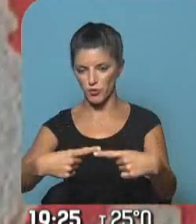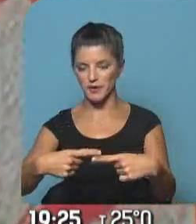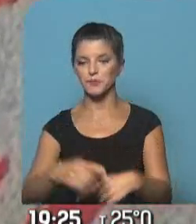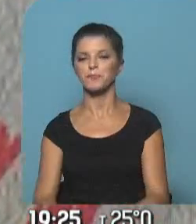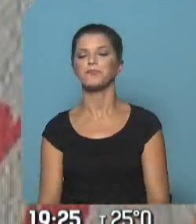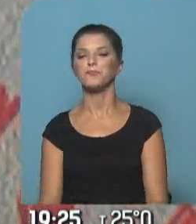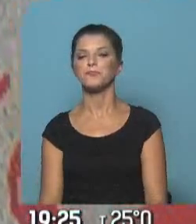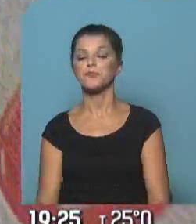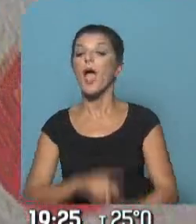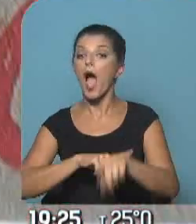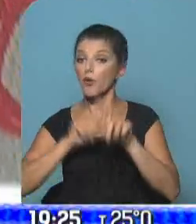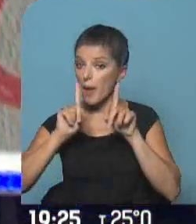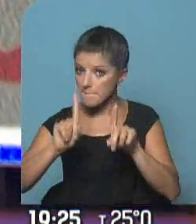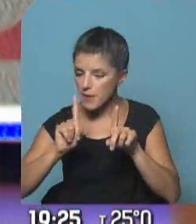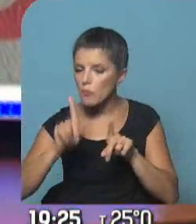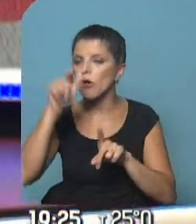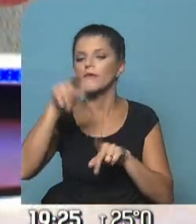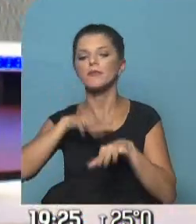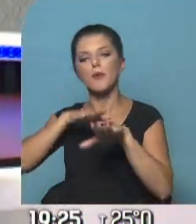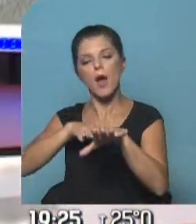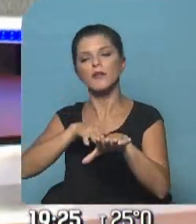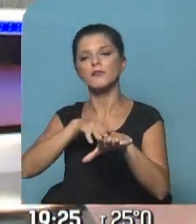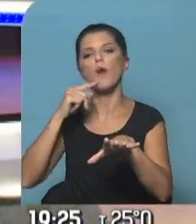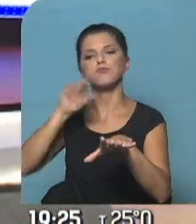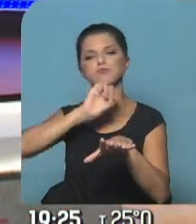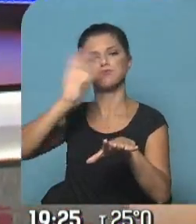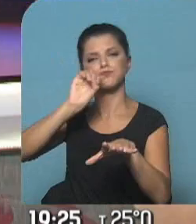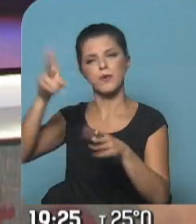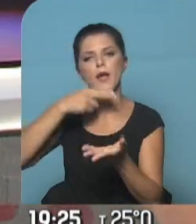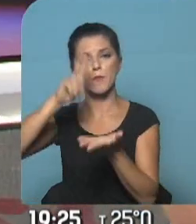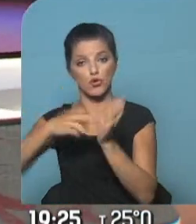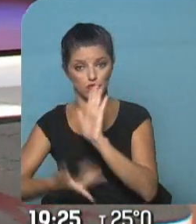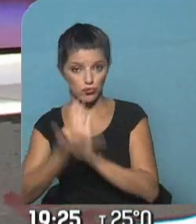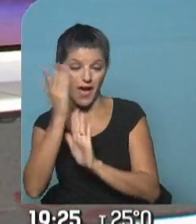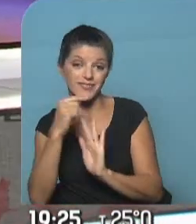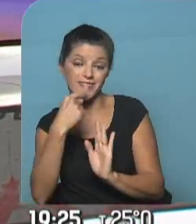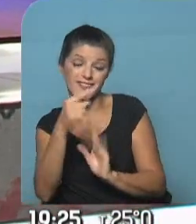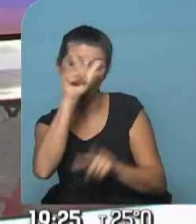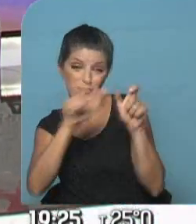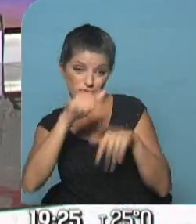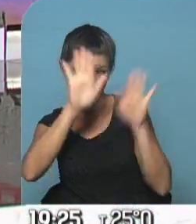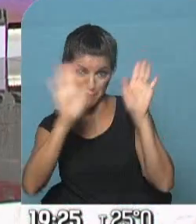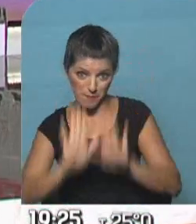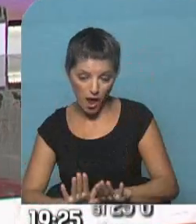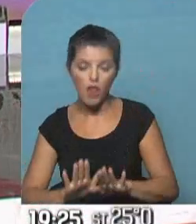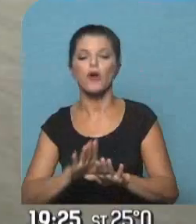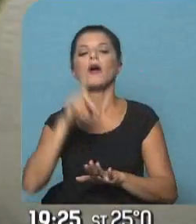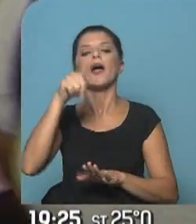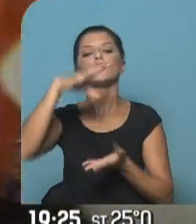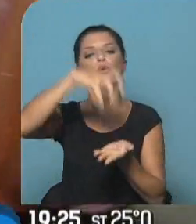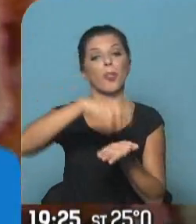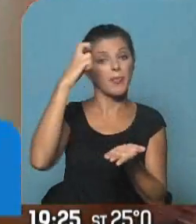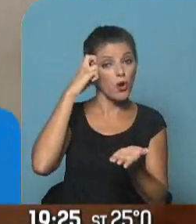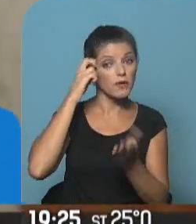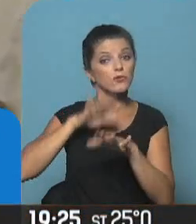Se está desarrollando en este momento una marcha contra el tarifazo, así lo llamaron los propios organizadores, una movilización que se está llevando a cabo desde el Congreso y que